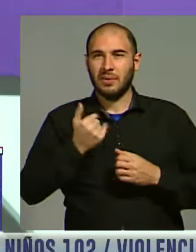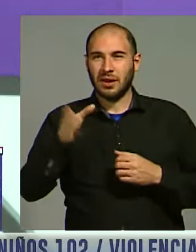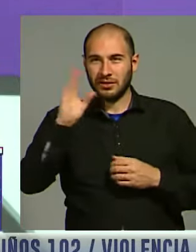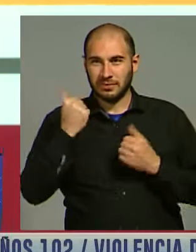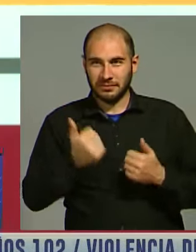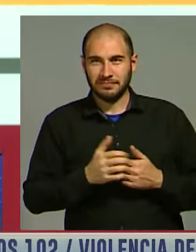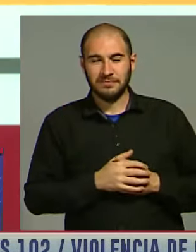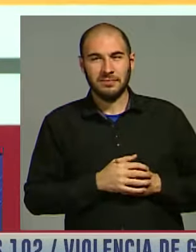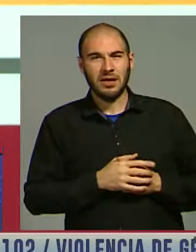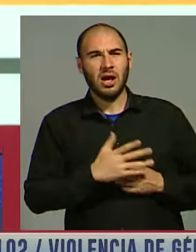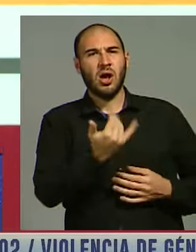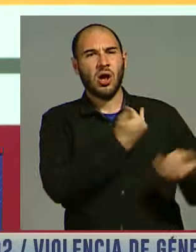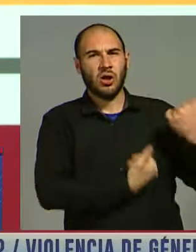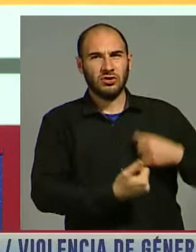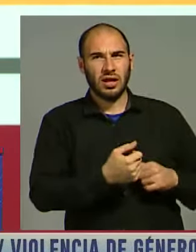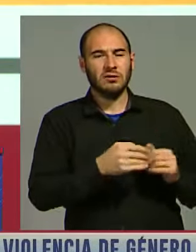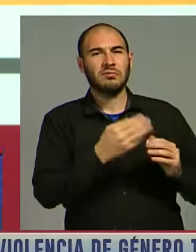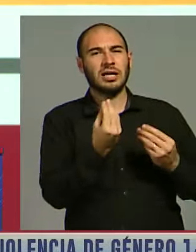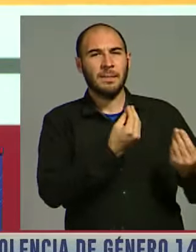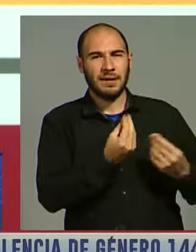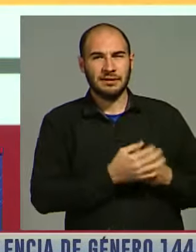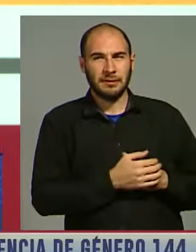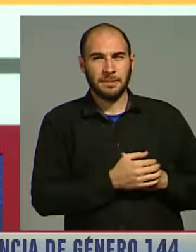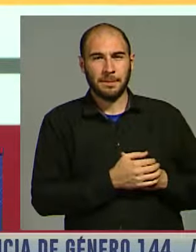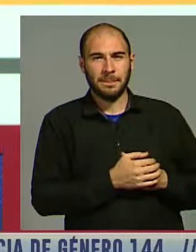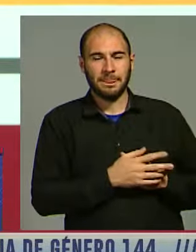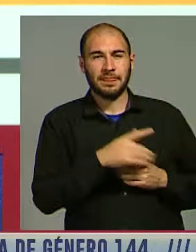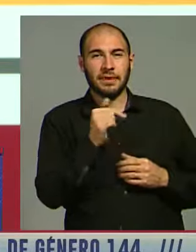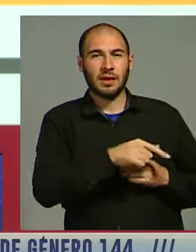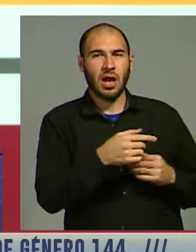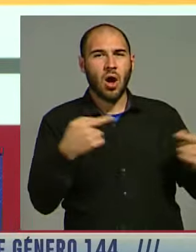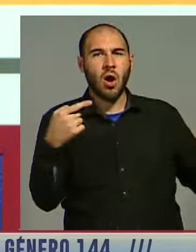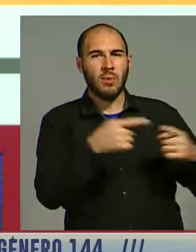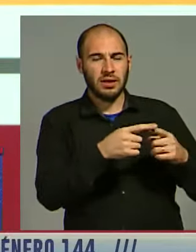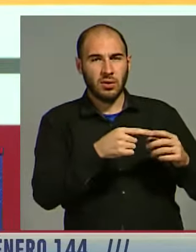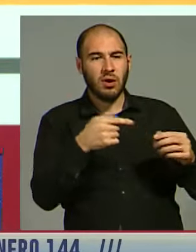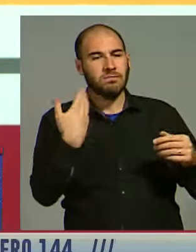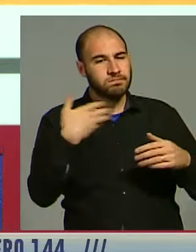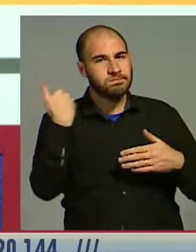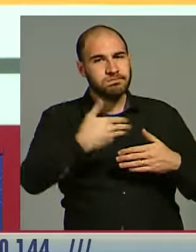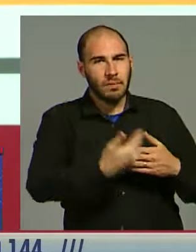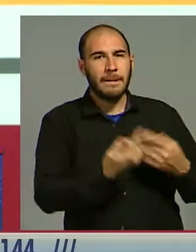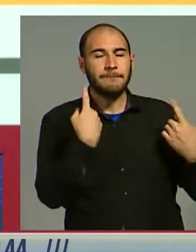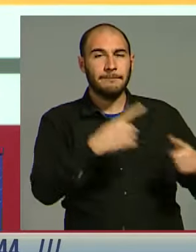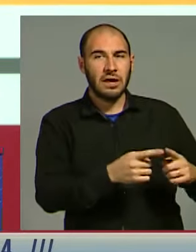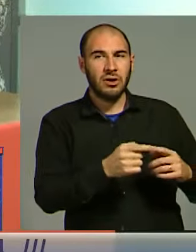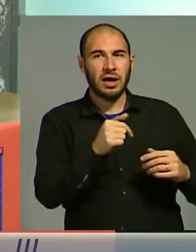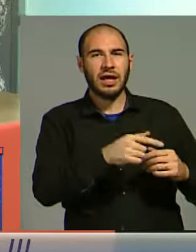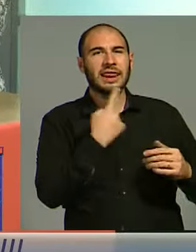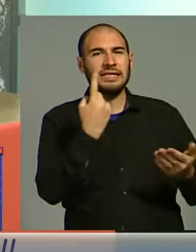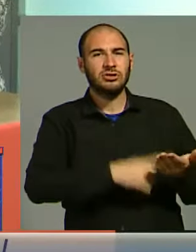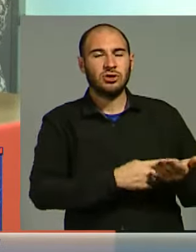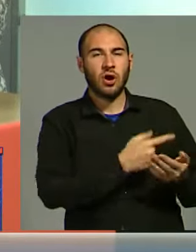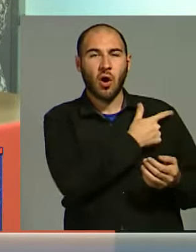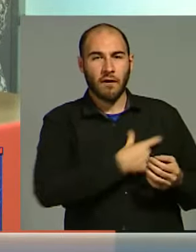¿cómo están? Bueno, contanos un poquito cómo es la situación de este objetivo que se viene persiguiendo desde hace tiempo, pero sobre todo teniendo en cuenta la decisión